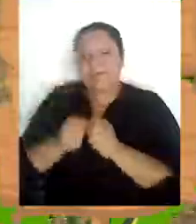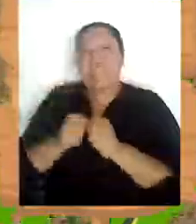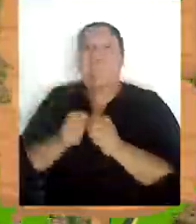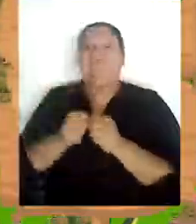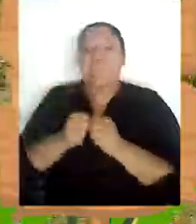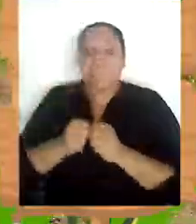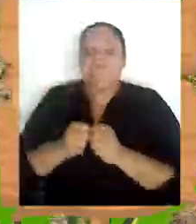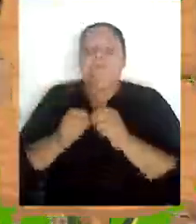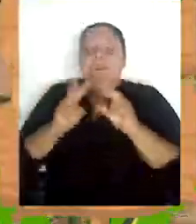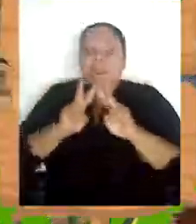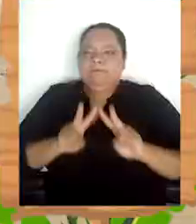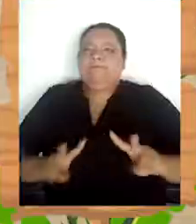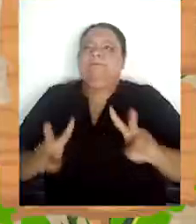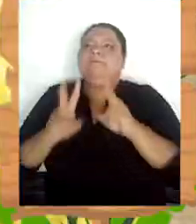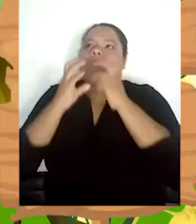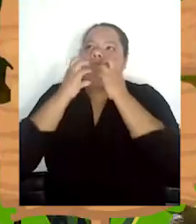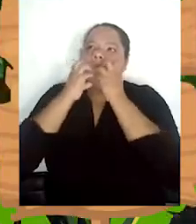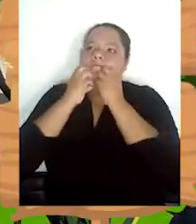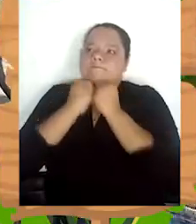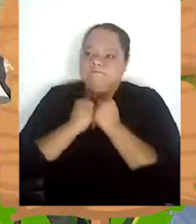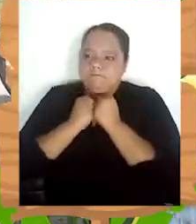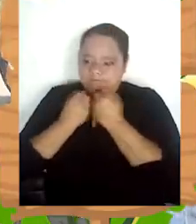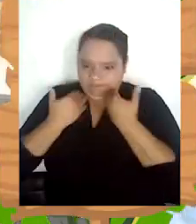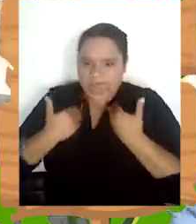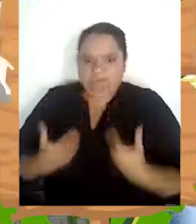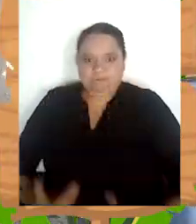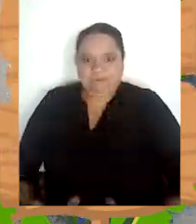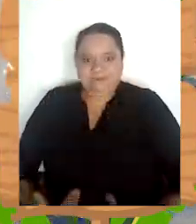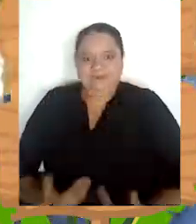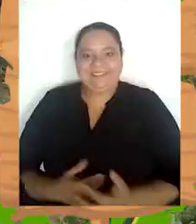verdadero valor está en lo que somos.